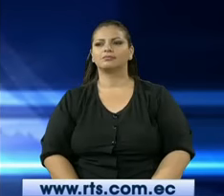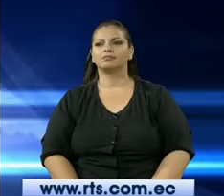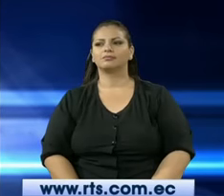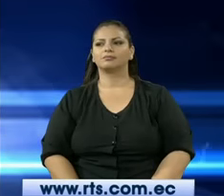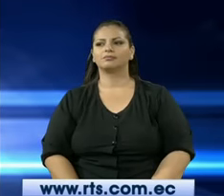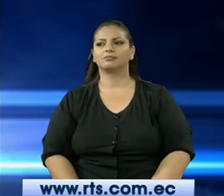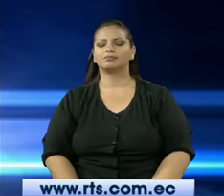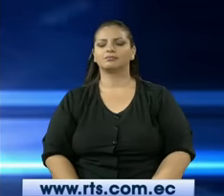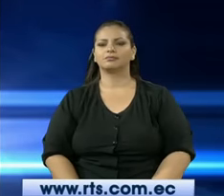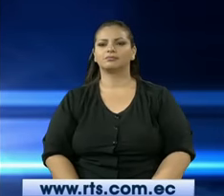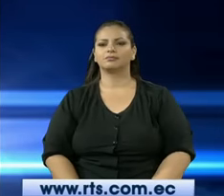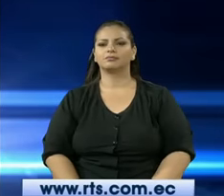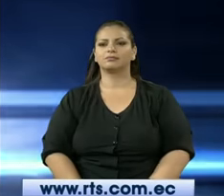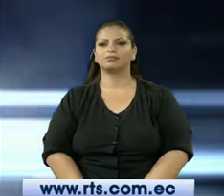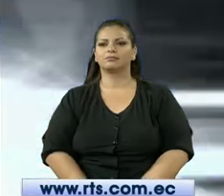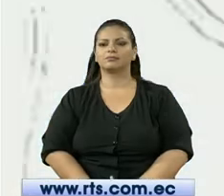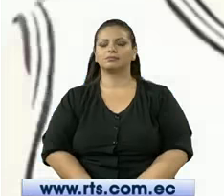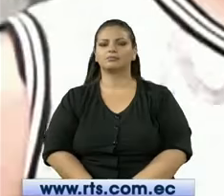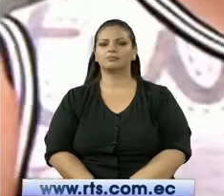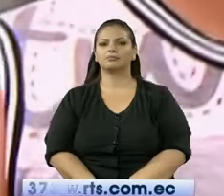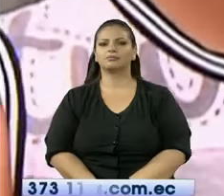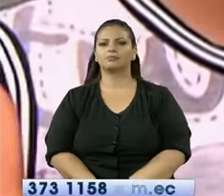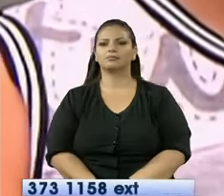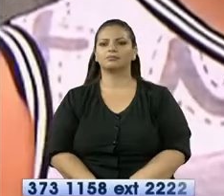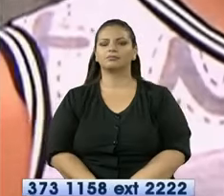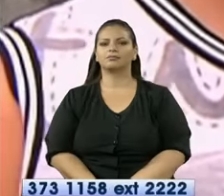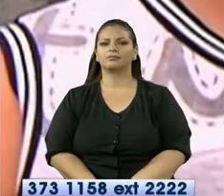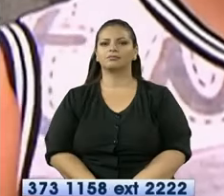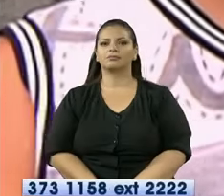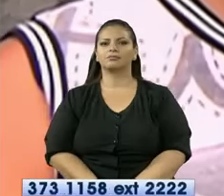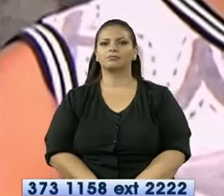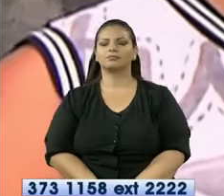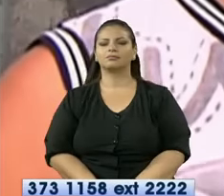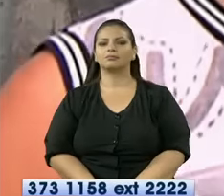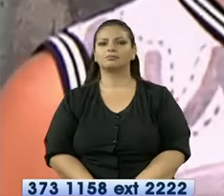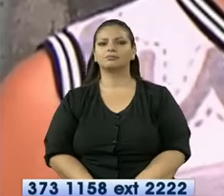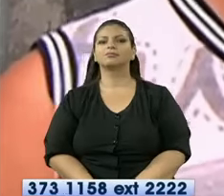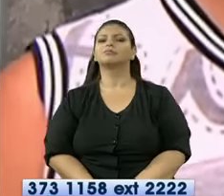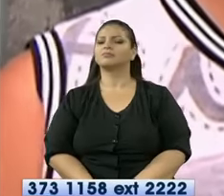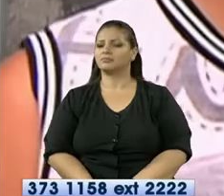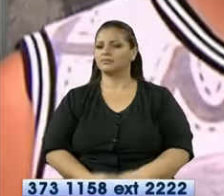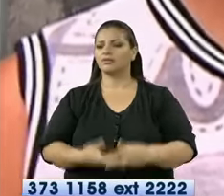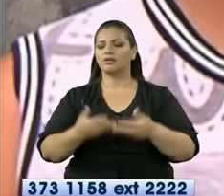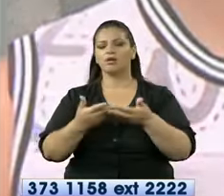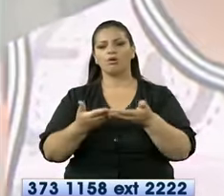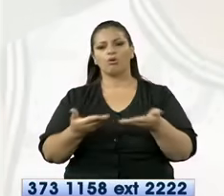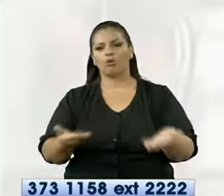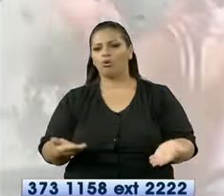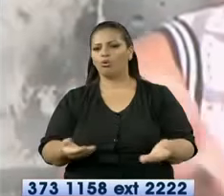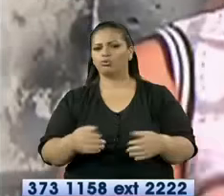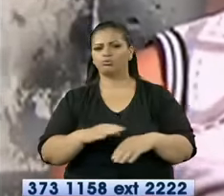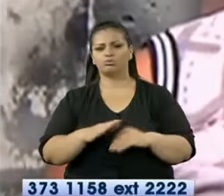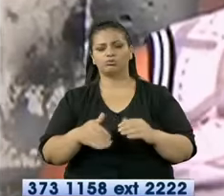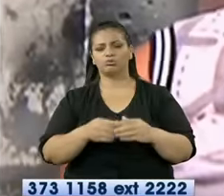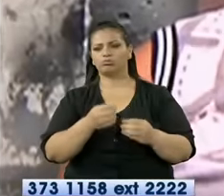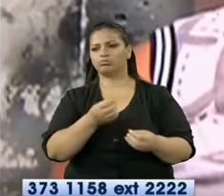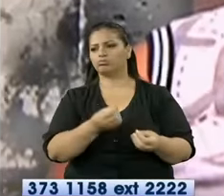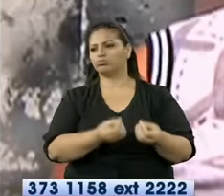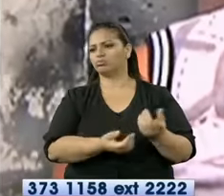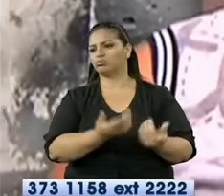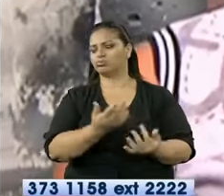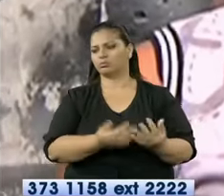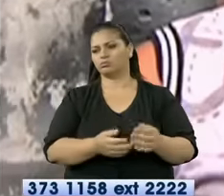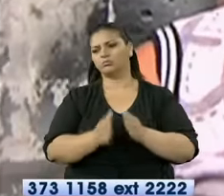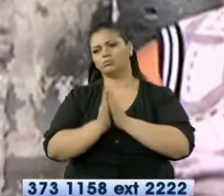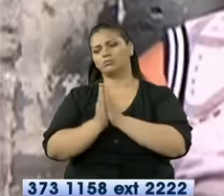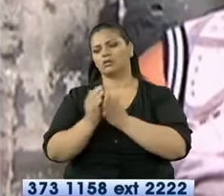0990468845 con Jordi Intriago. Ahí tenía casita de caña, sus cosas, su ropa, todo. Queremos que le ayuden algo, que le